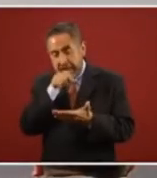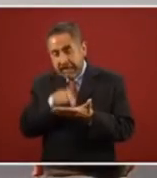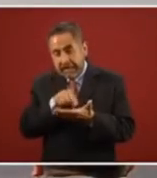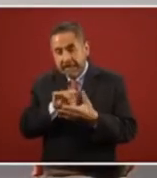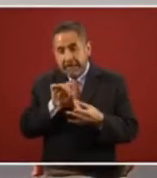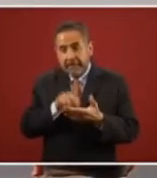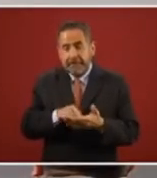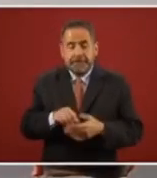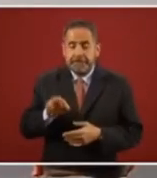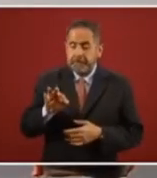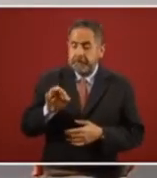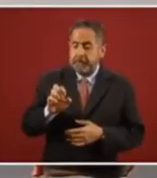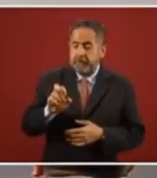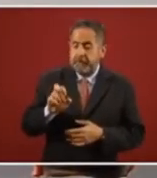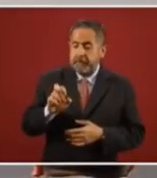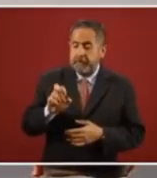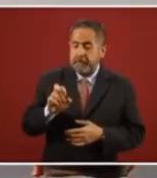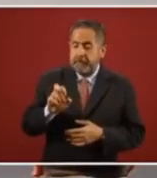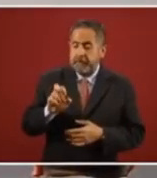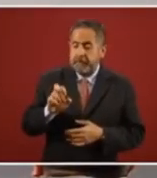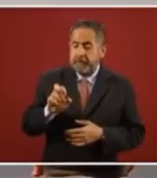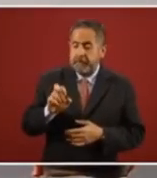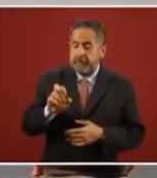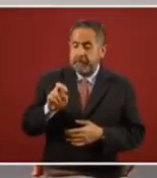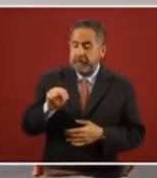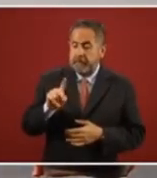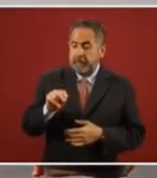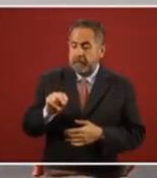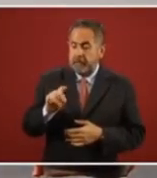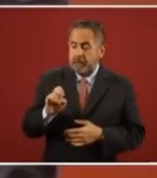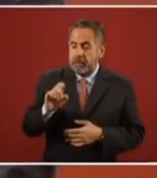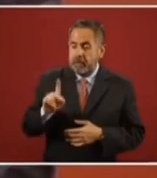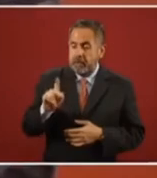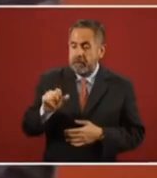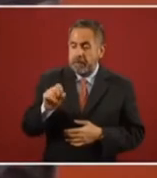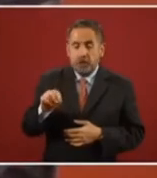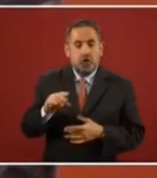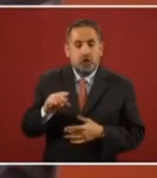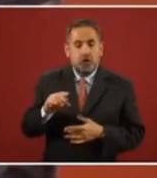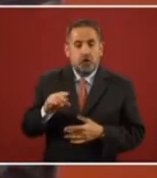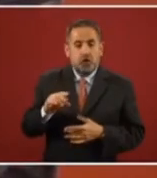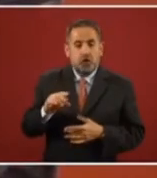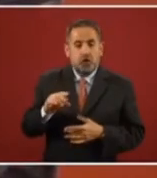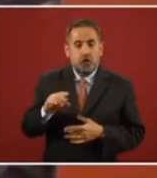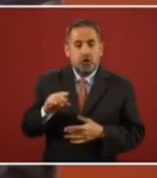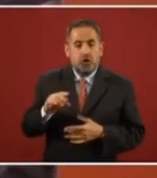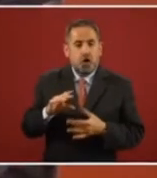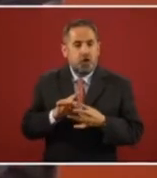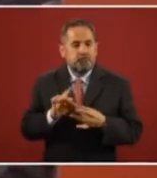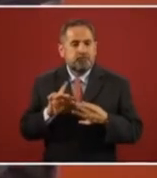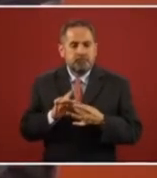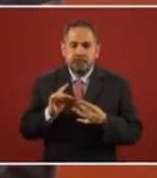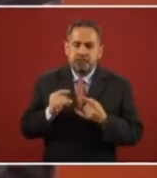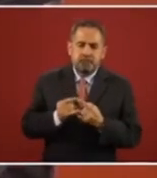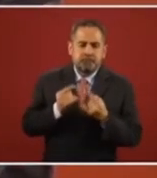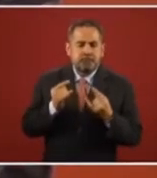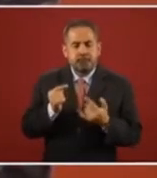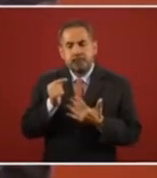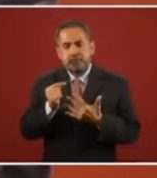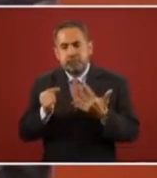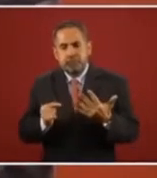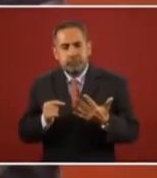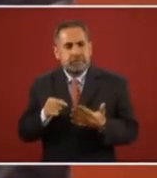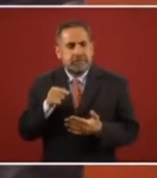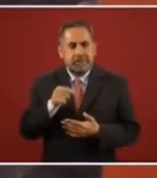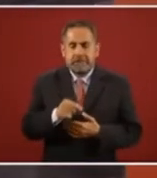fernando del paso fernando del paso narra género rey de de que no